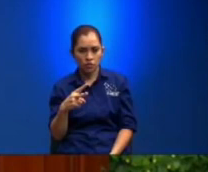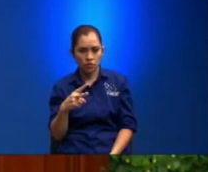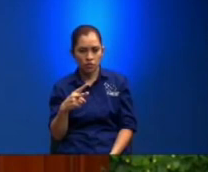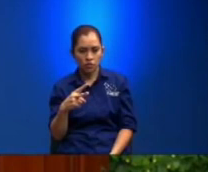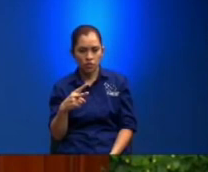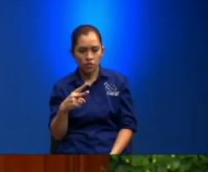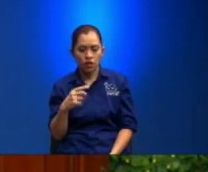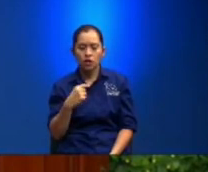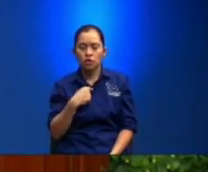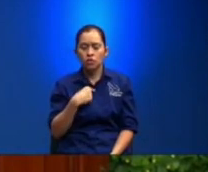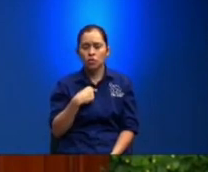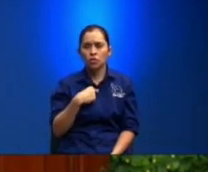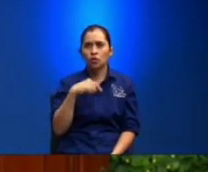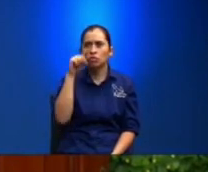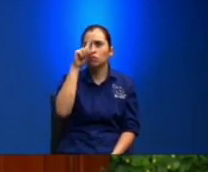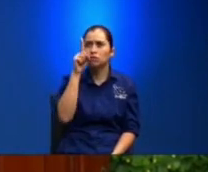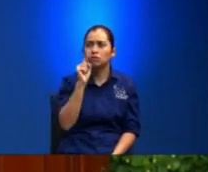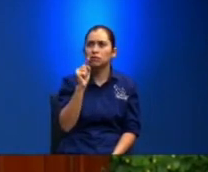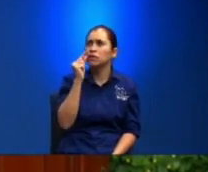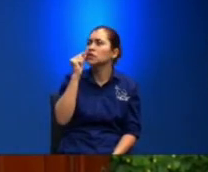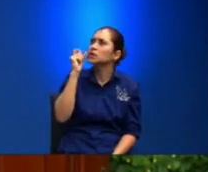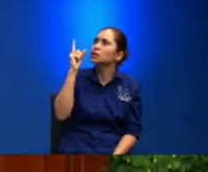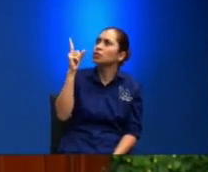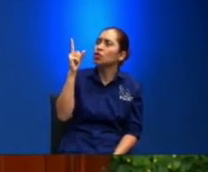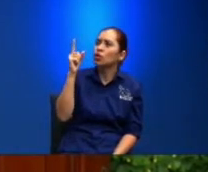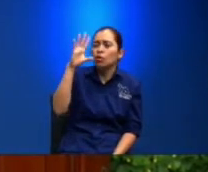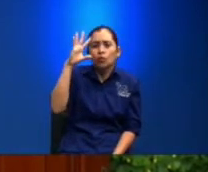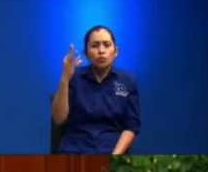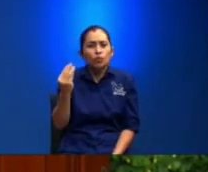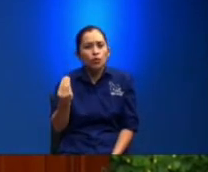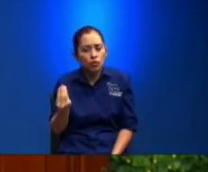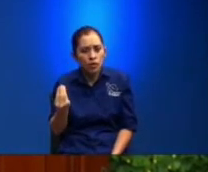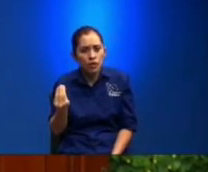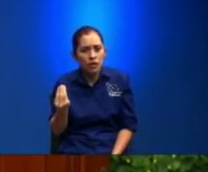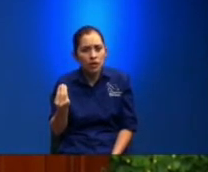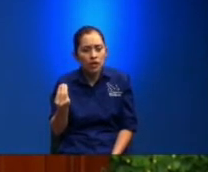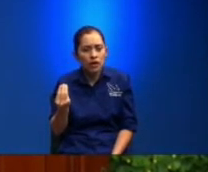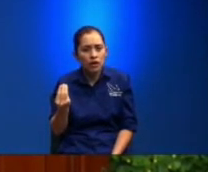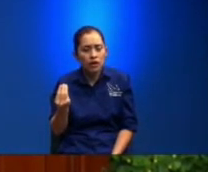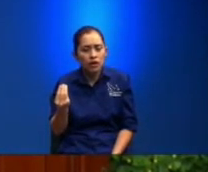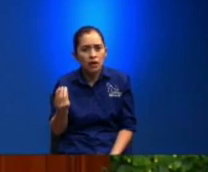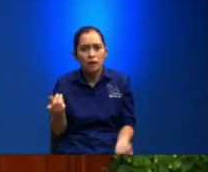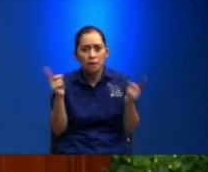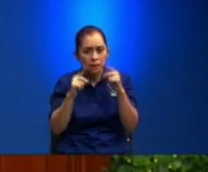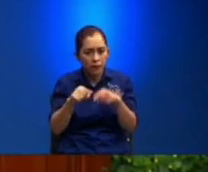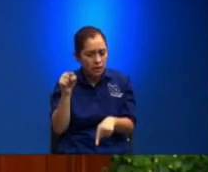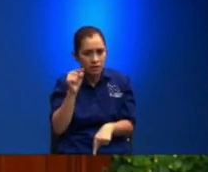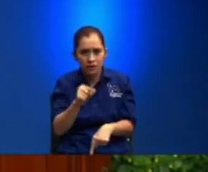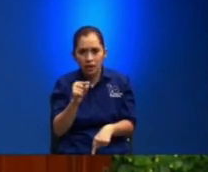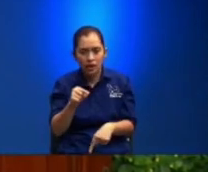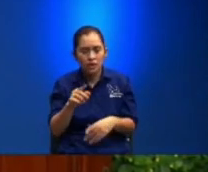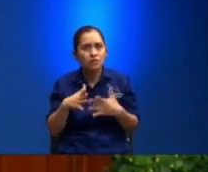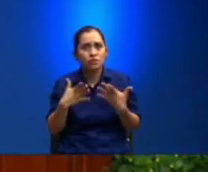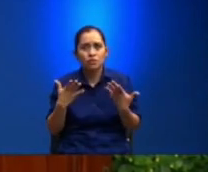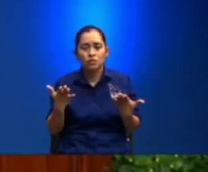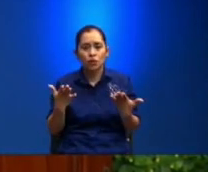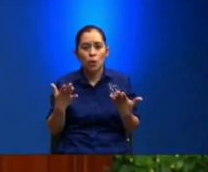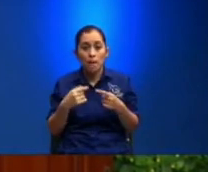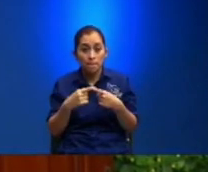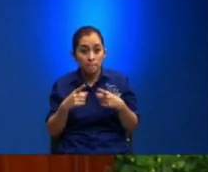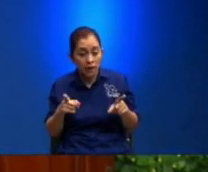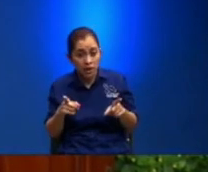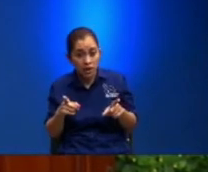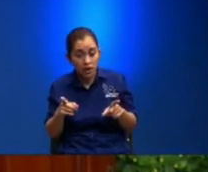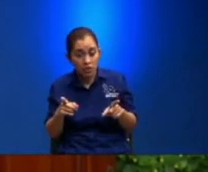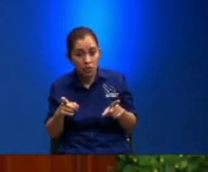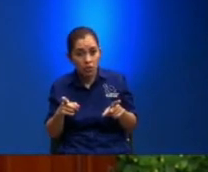que llegue a la siguiente conclusión que el esposo y ella son una sola carne pero el abuso